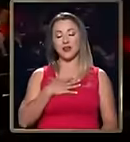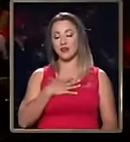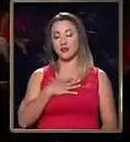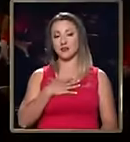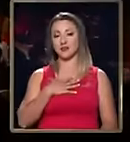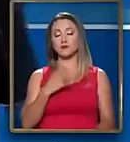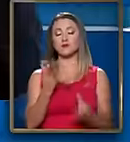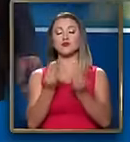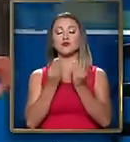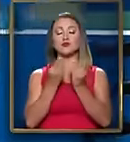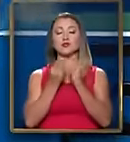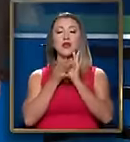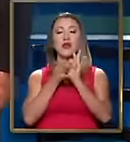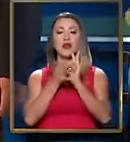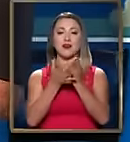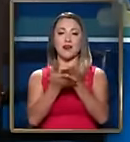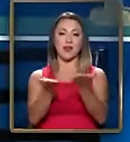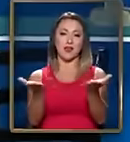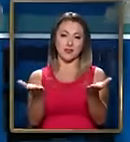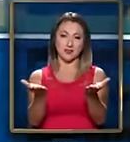Muchas gracias.